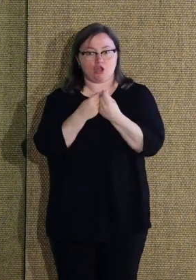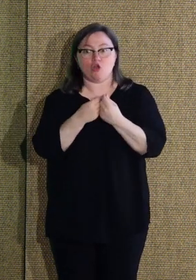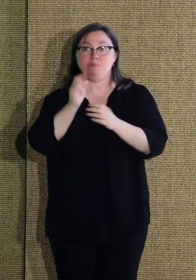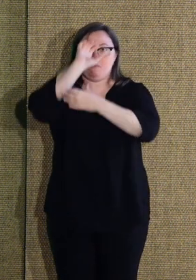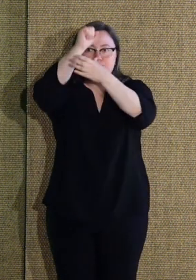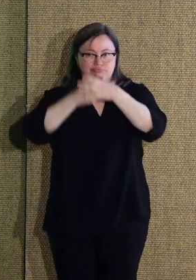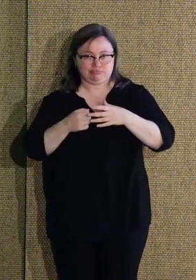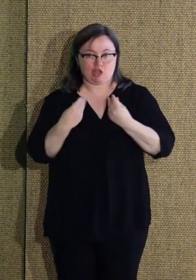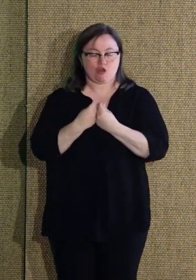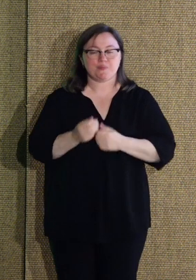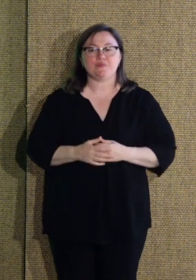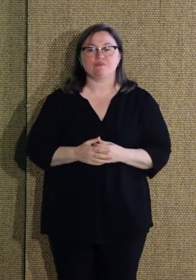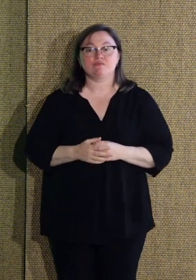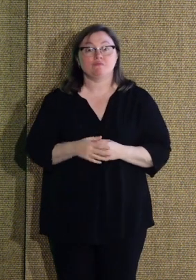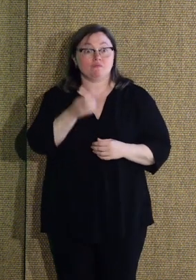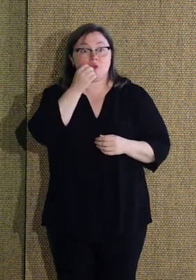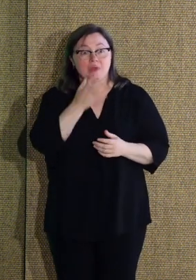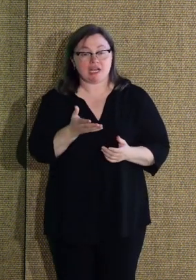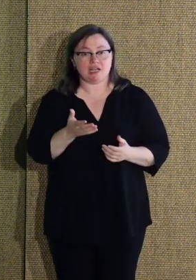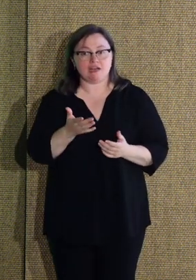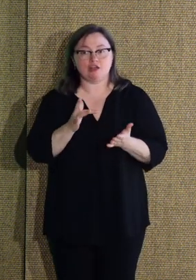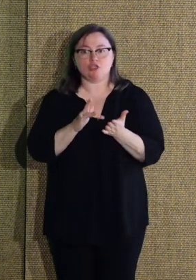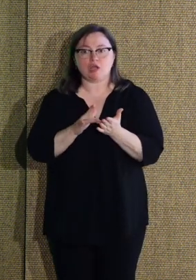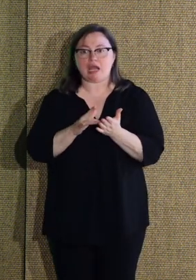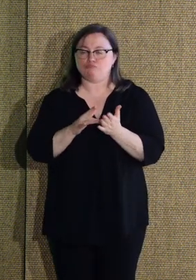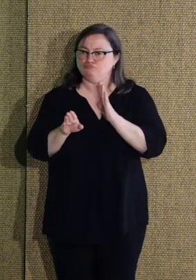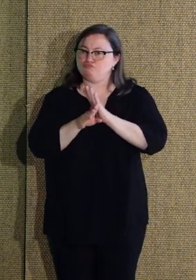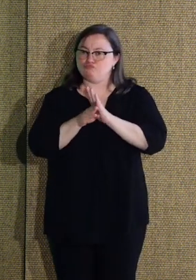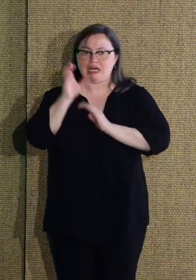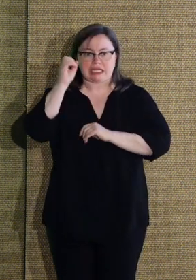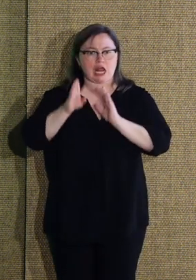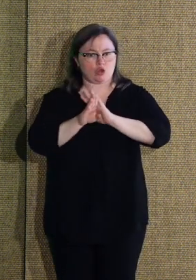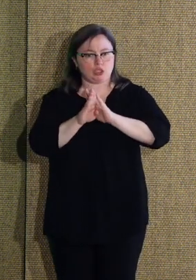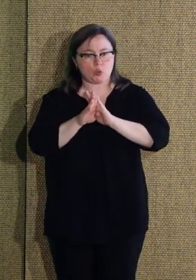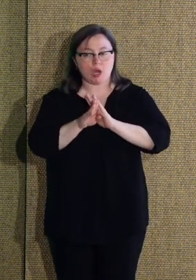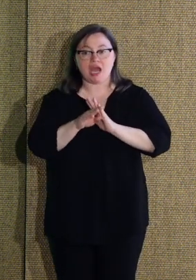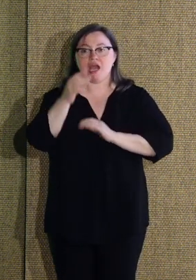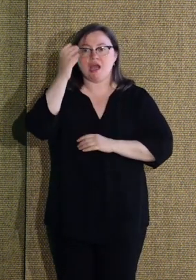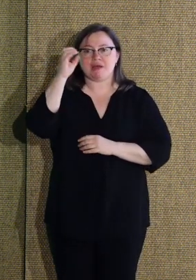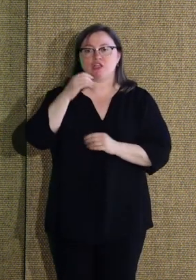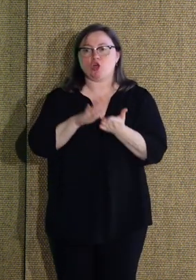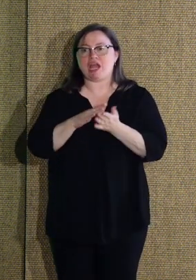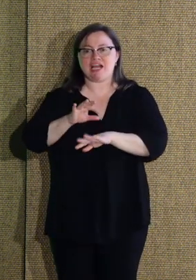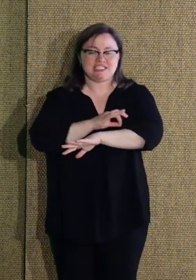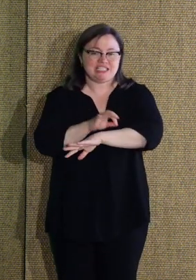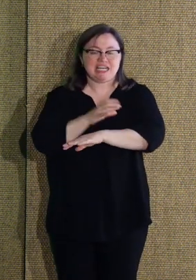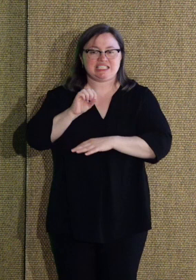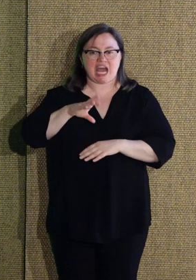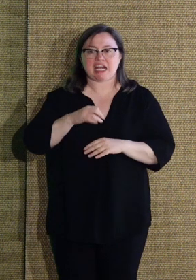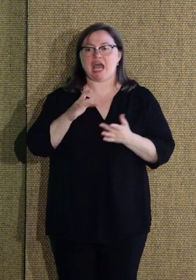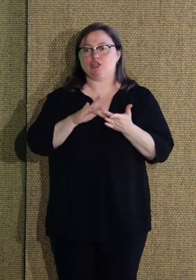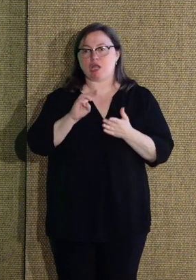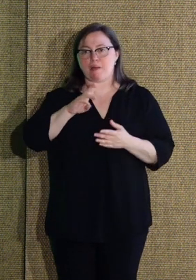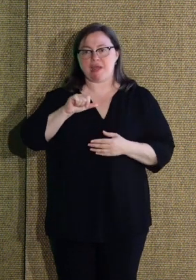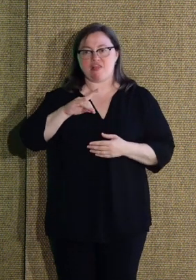baloncesto. Y bueno, quiero seguir dando charlas, tengo pendientes las charlas sobre sarna, sobre pediculosis. Este